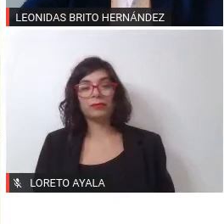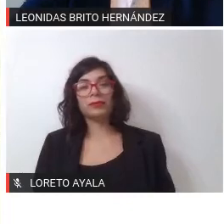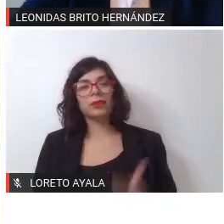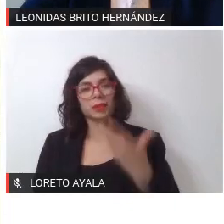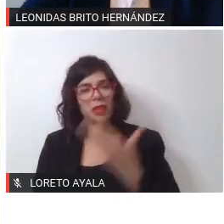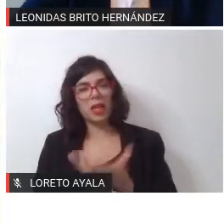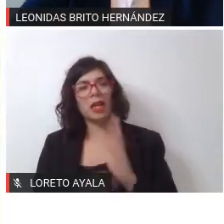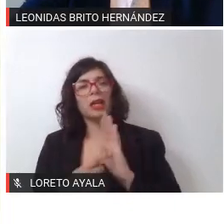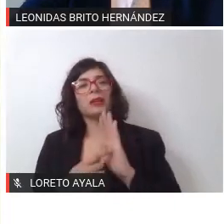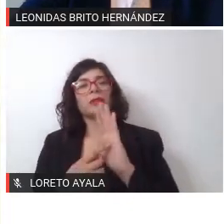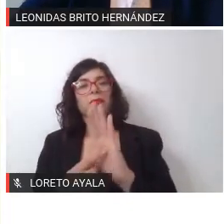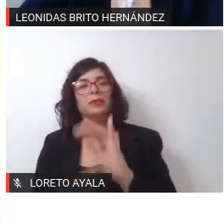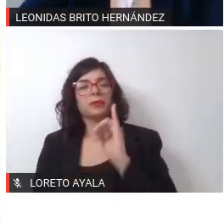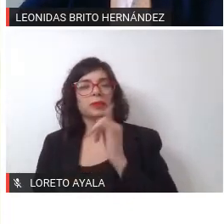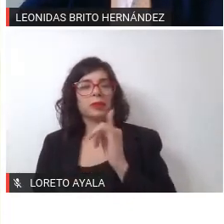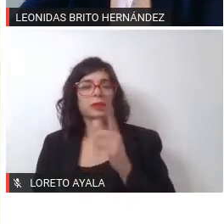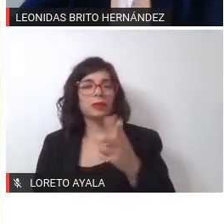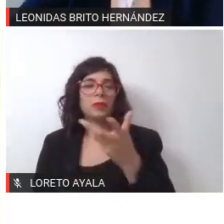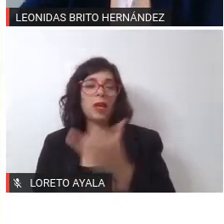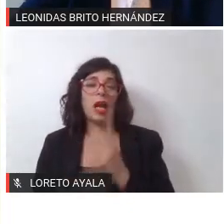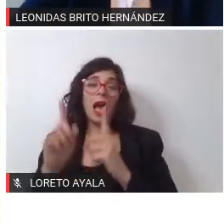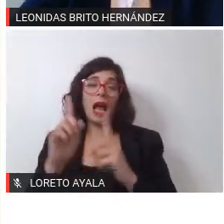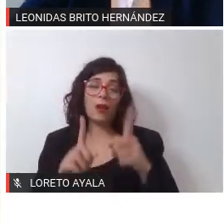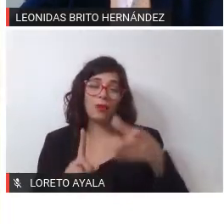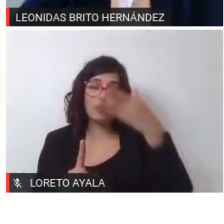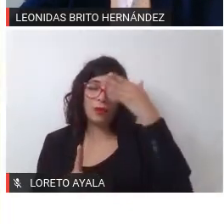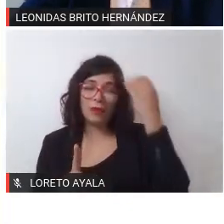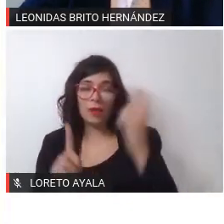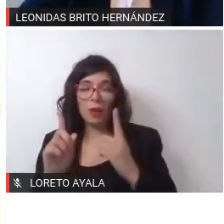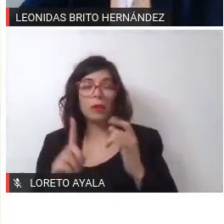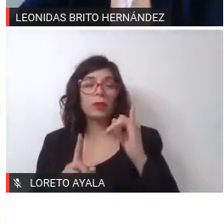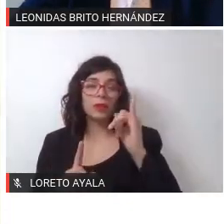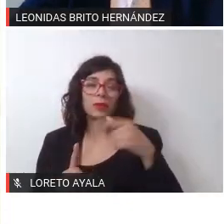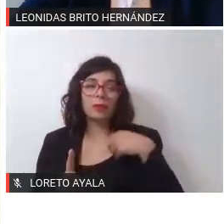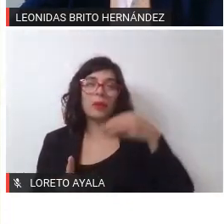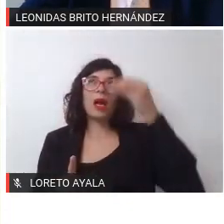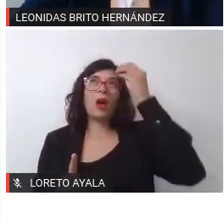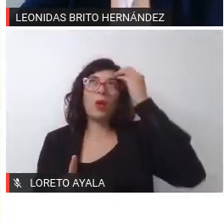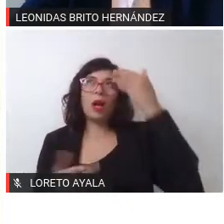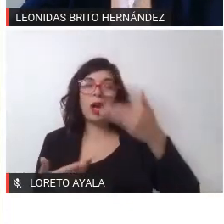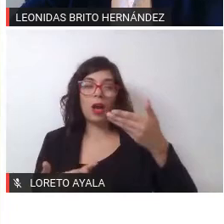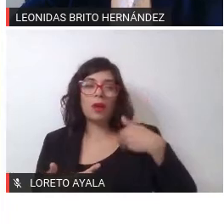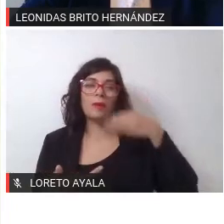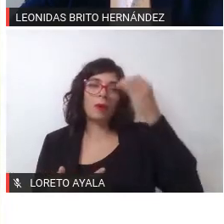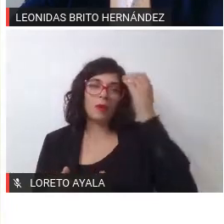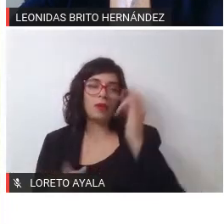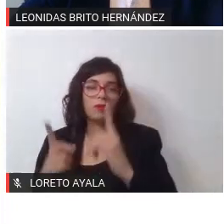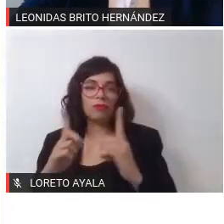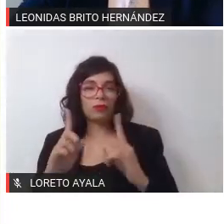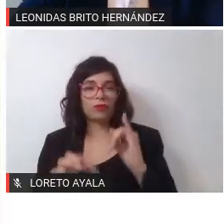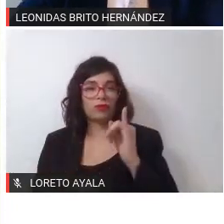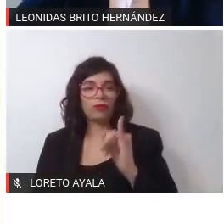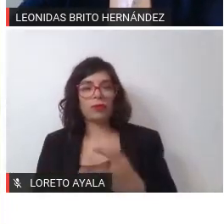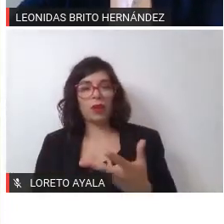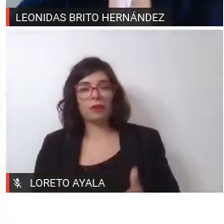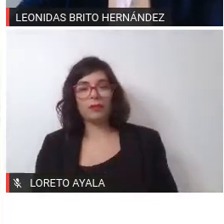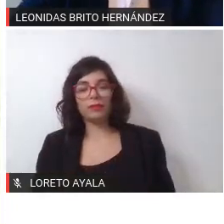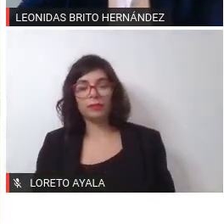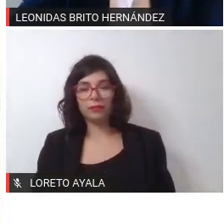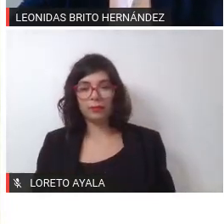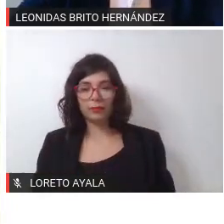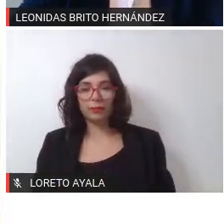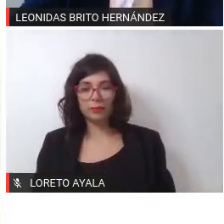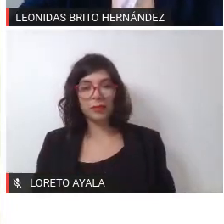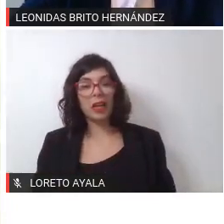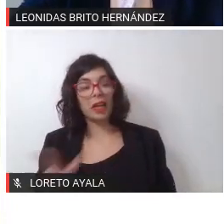representación. Pueden quedarme fuera algunos, pero son de los que me recuerdo en estos momentos. Mire qué bien,